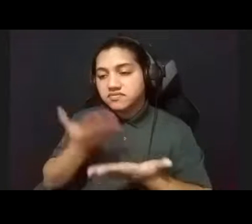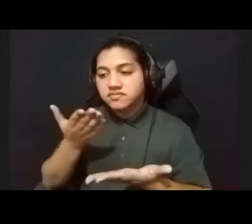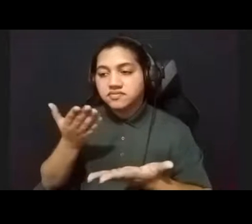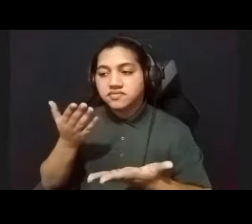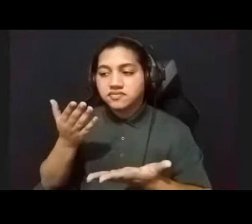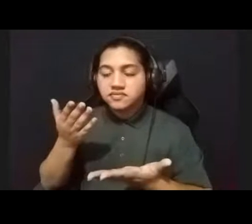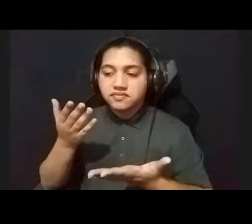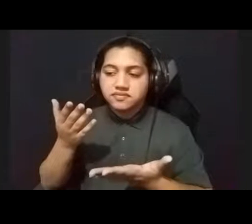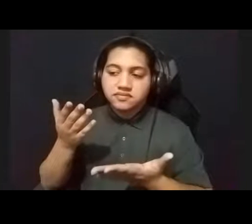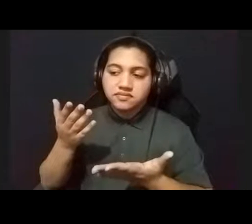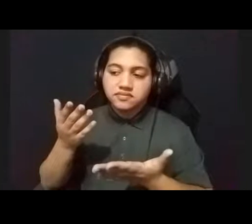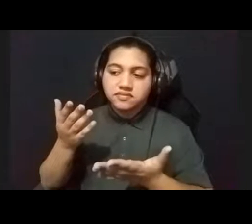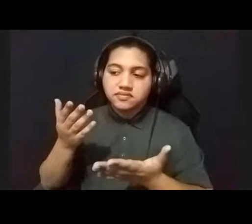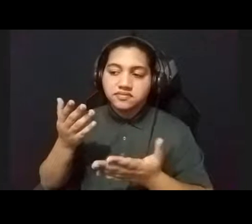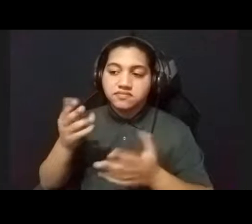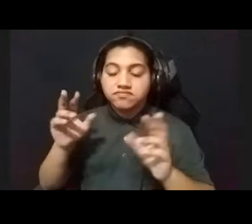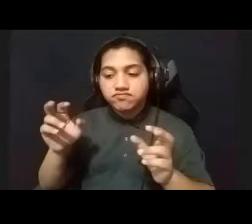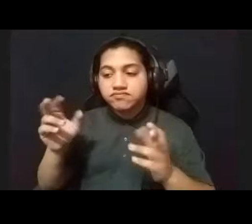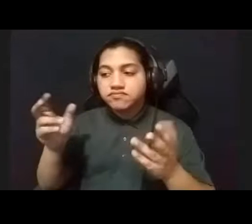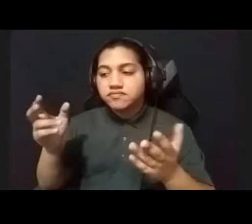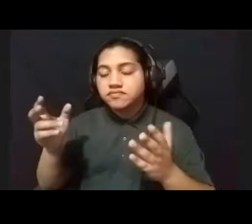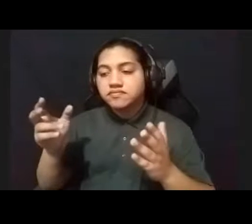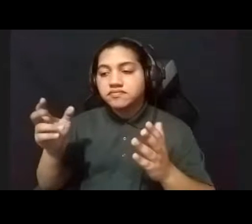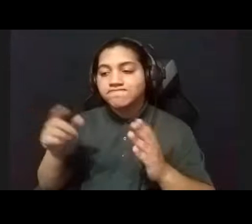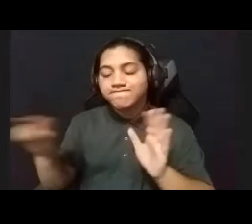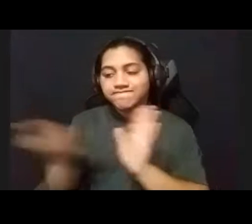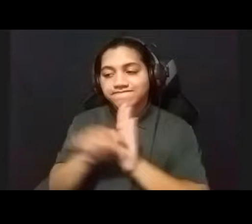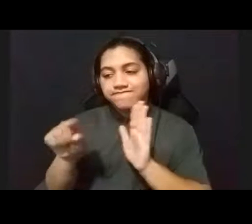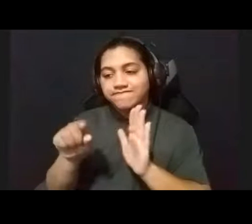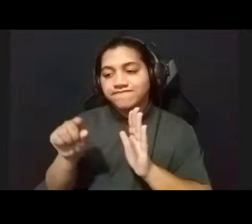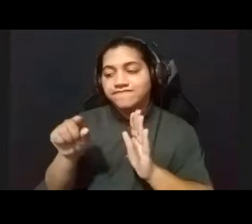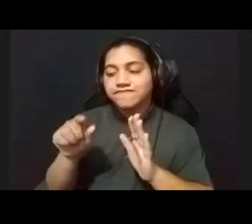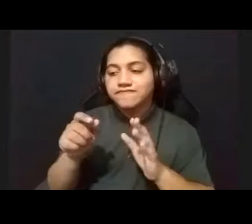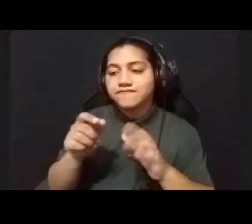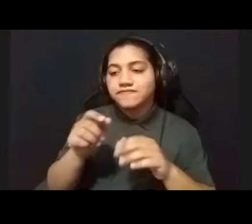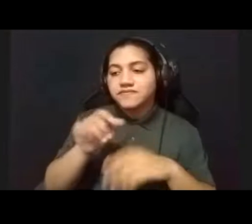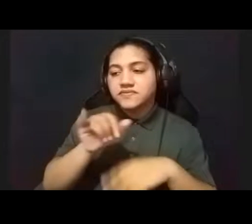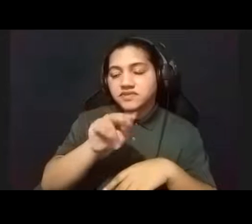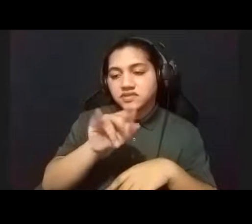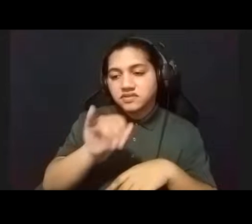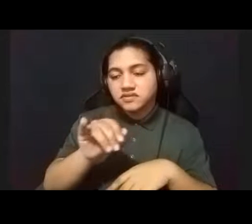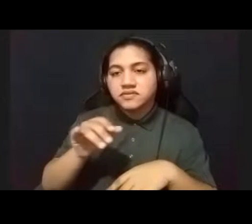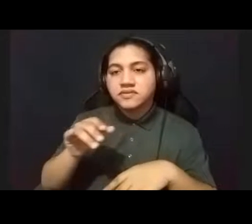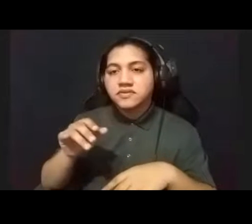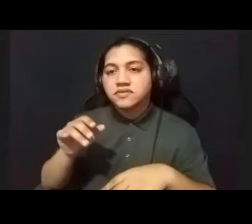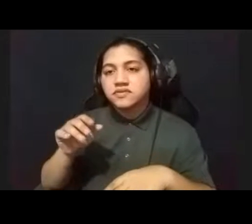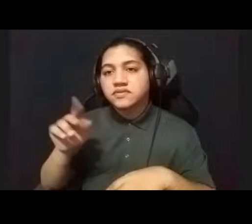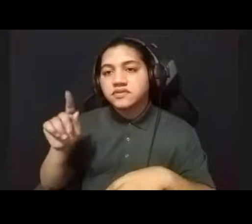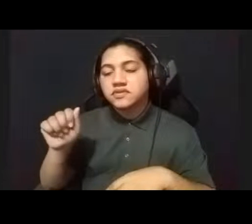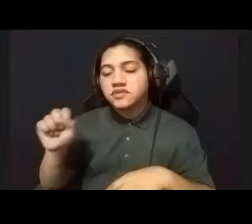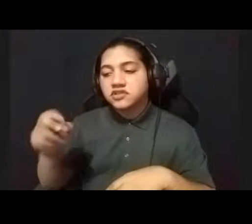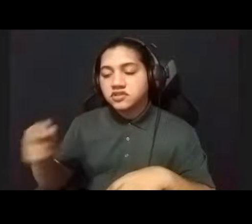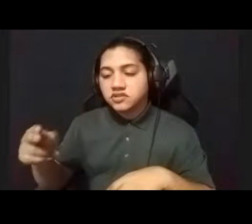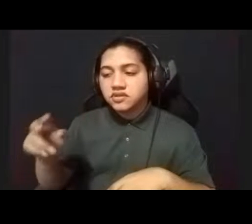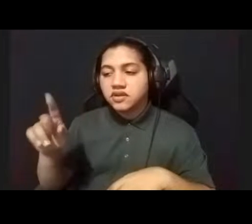debido a la extrema censura del actual régimen iraní, haya sido conocida anteriormente. Kashle Soske es de las